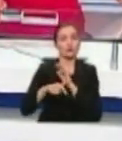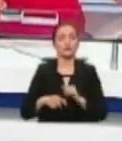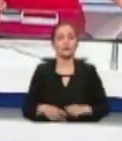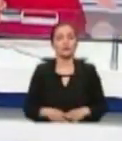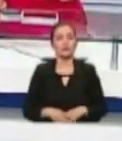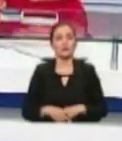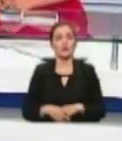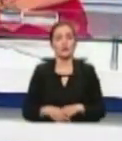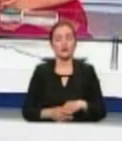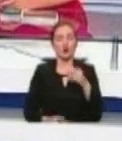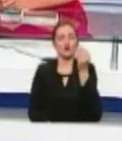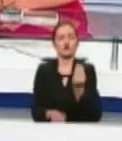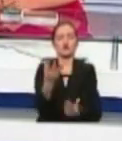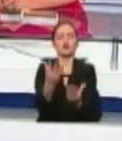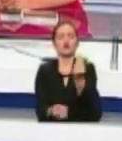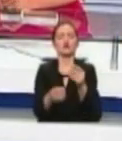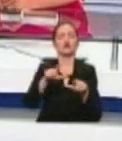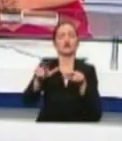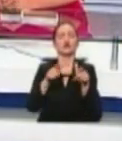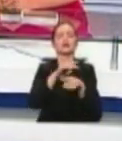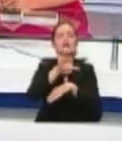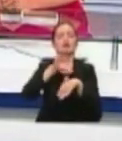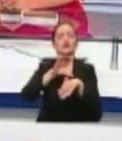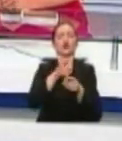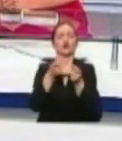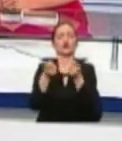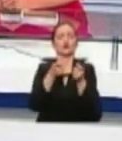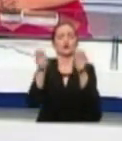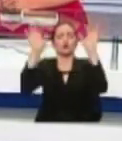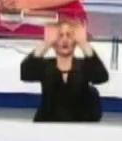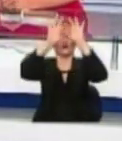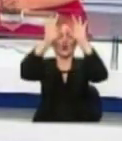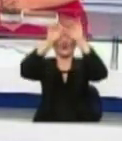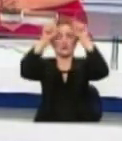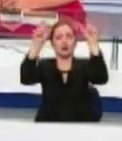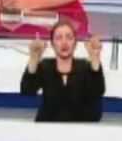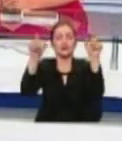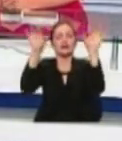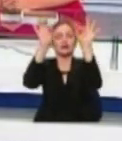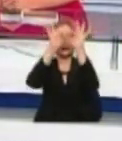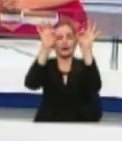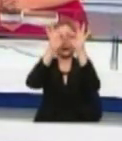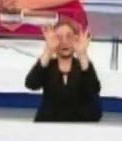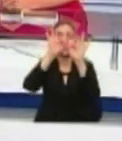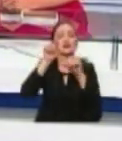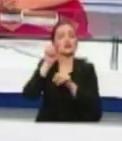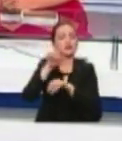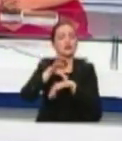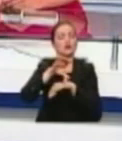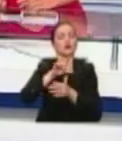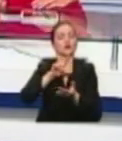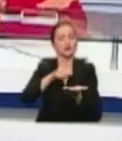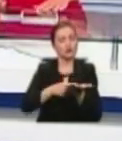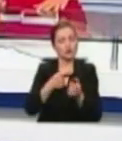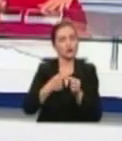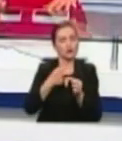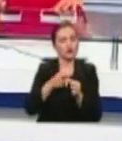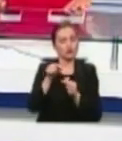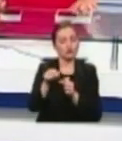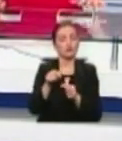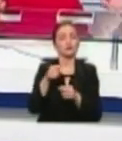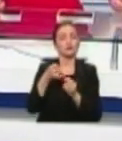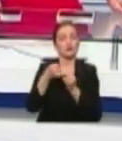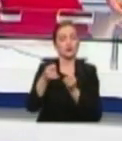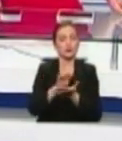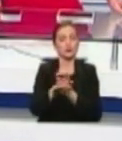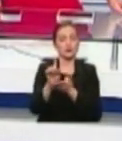7:53 a.m. Un incendio en el centro de operaciones de la empresa eléctrica en el centro de Quito se registró este fin de semana. El hecho provocó pánico